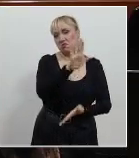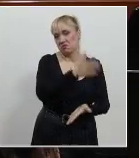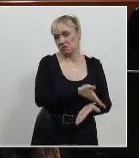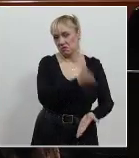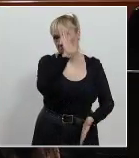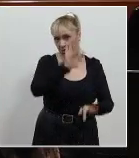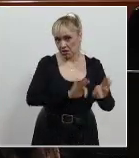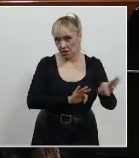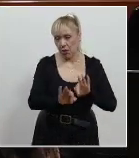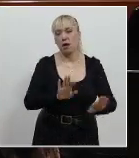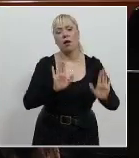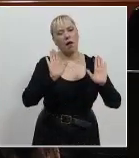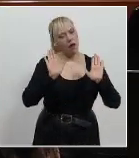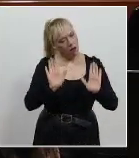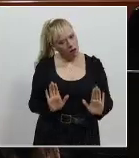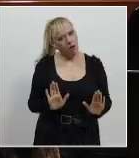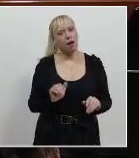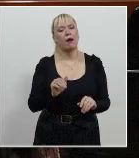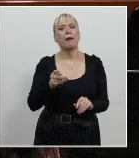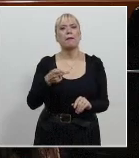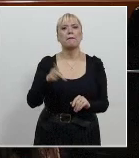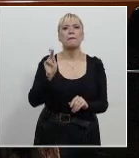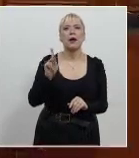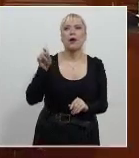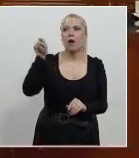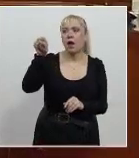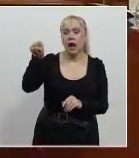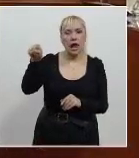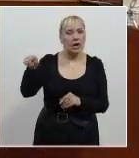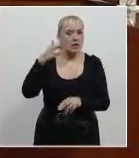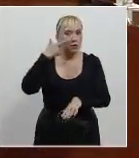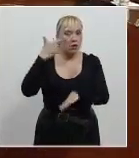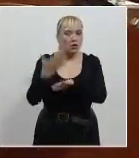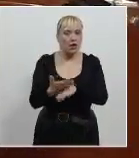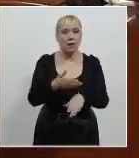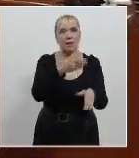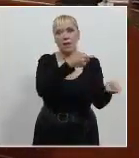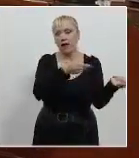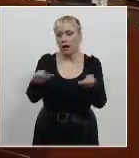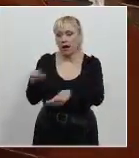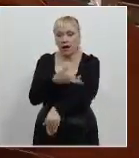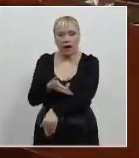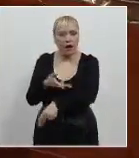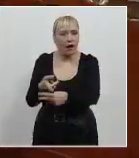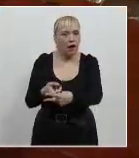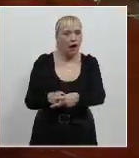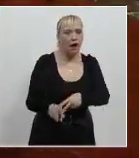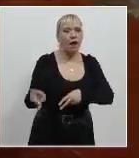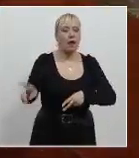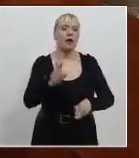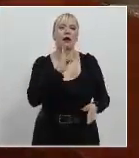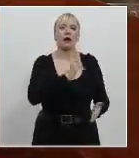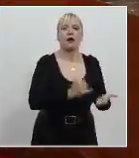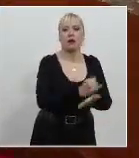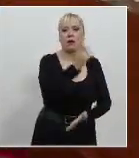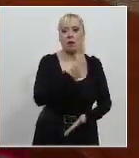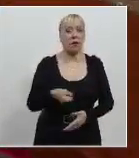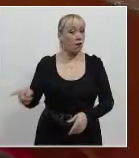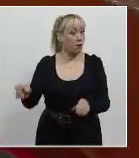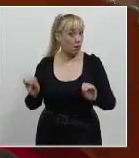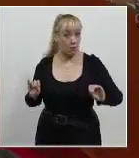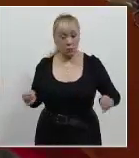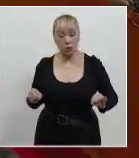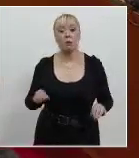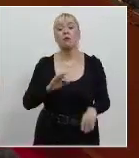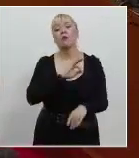residencia en el lugar de la Junta que ha omitido emitir la resolución correspondiente. Agregó que no emitir el fallo respectivo